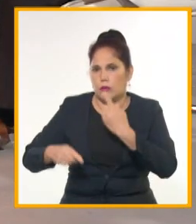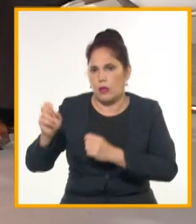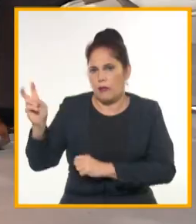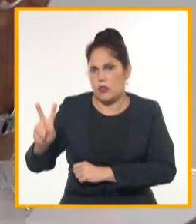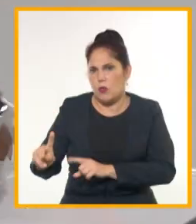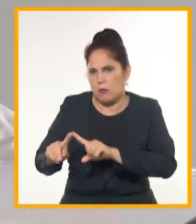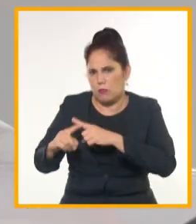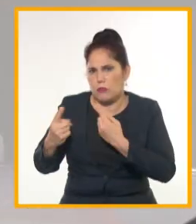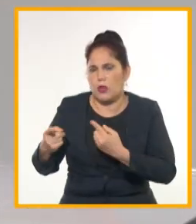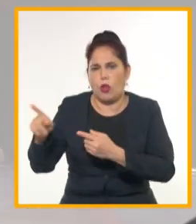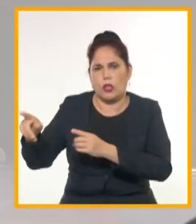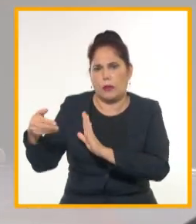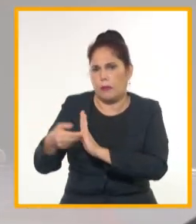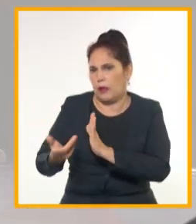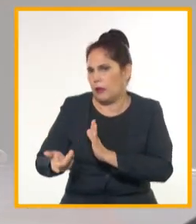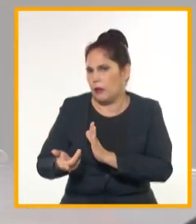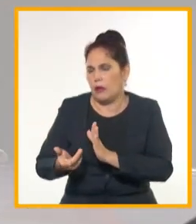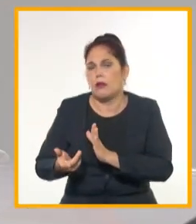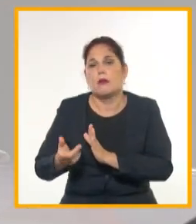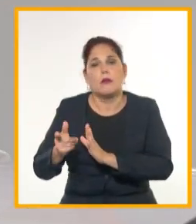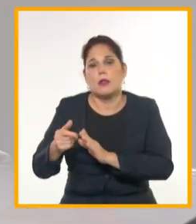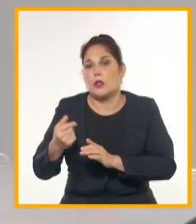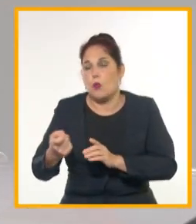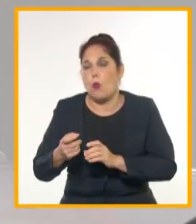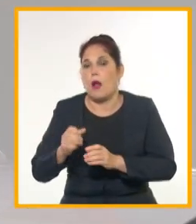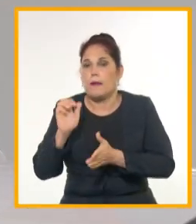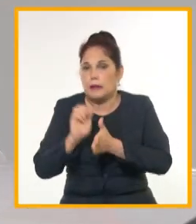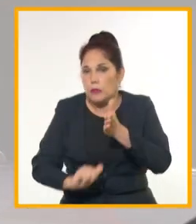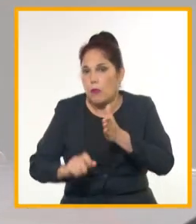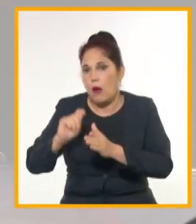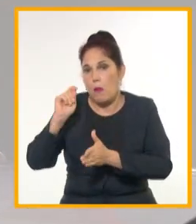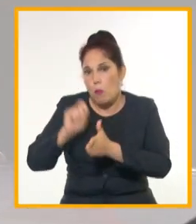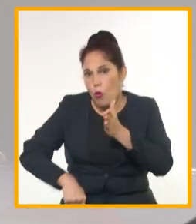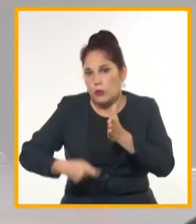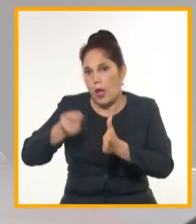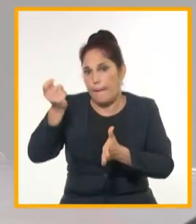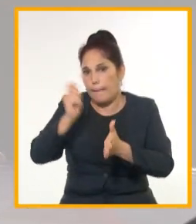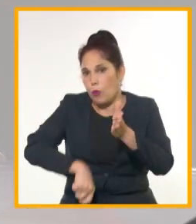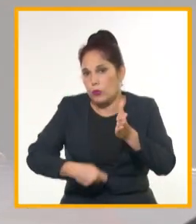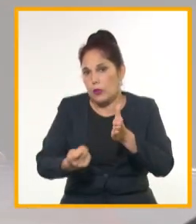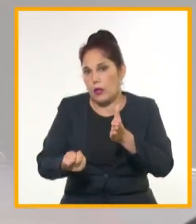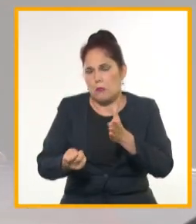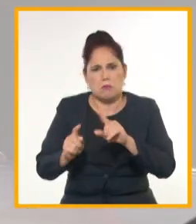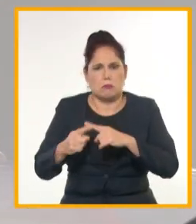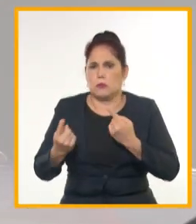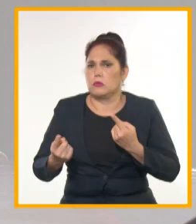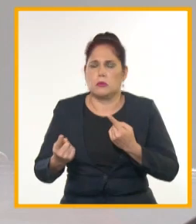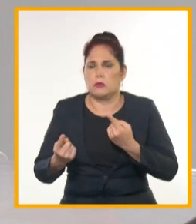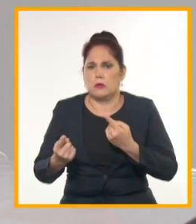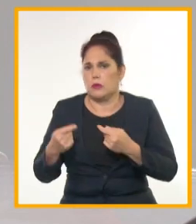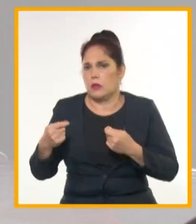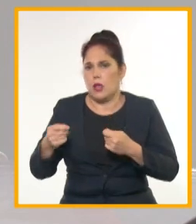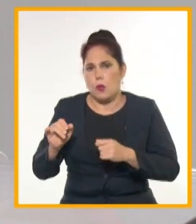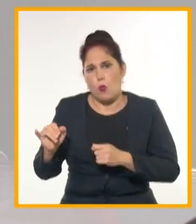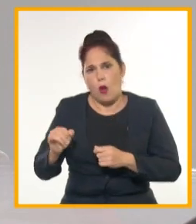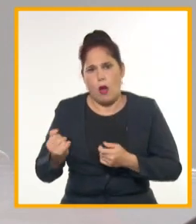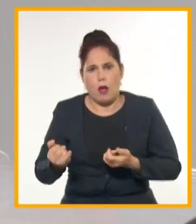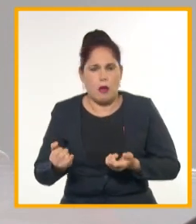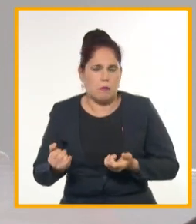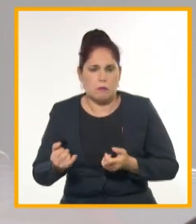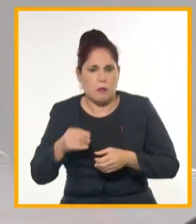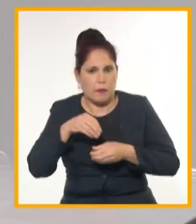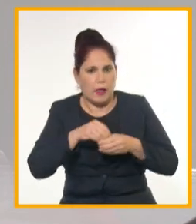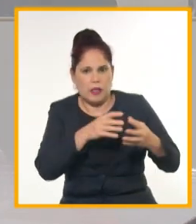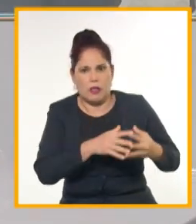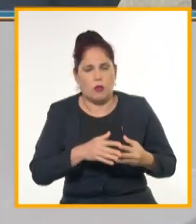Venezuela y también la guerra arancelaria y proteccionista que ya está desatando